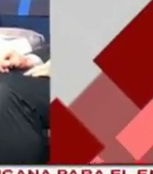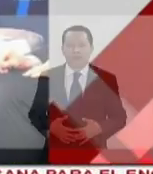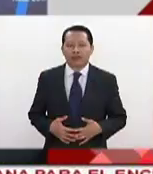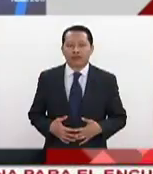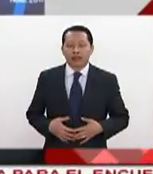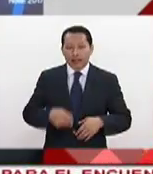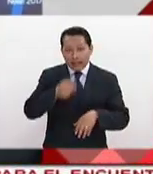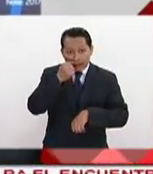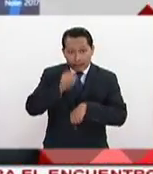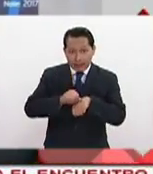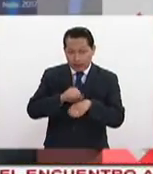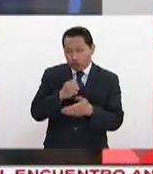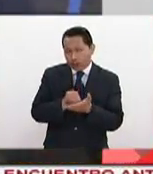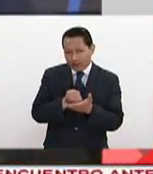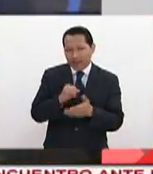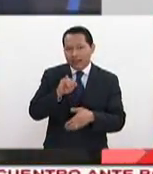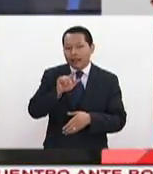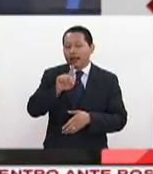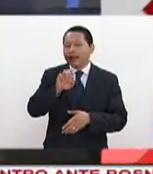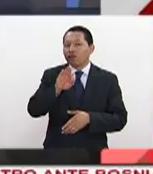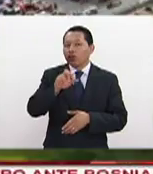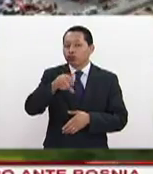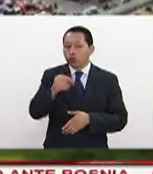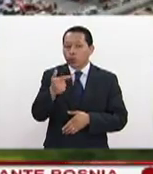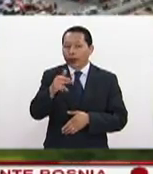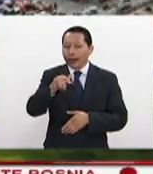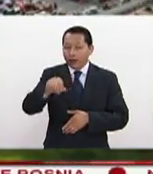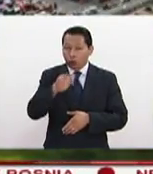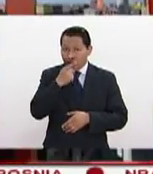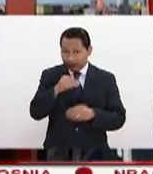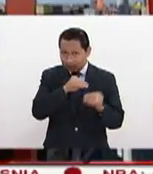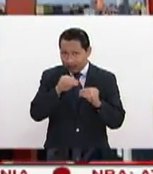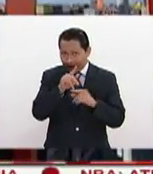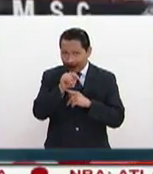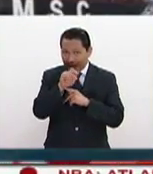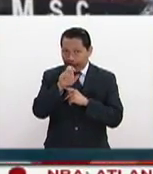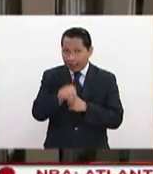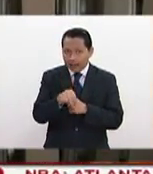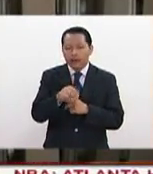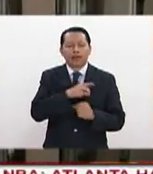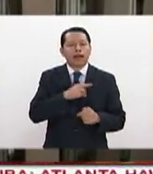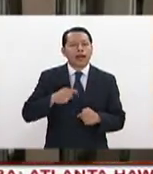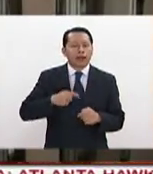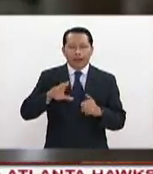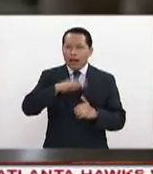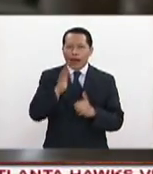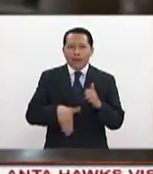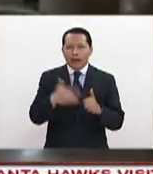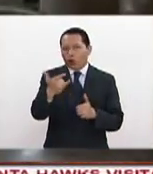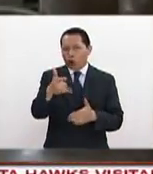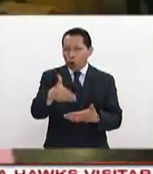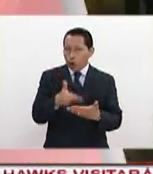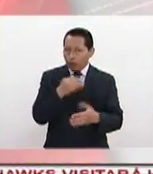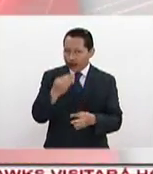El secretario de Economía, Ildefonso Guajardo, consideró que la renegociación del Telecán debe concluir antes de